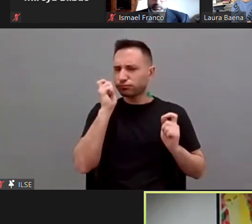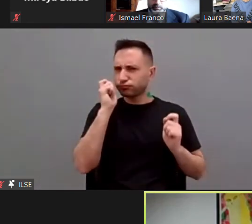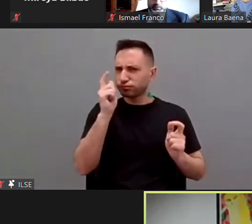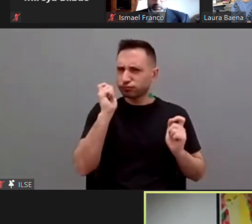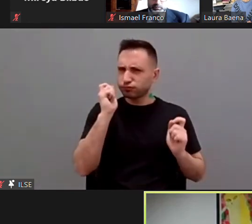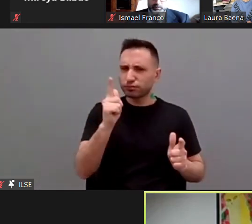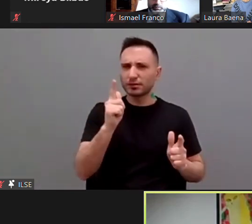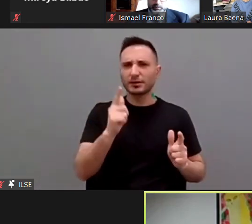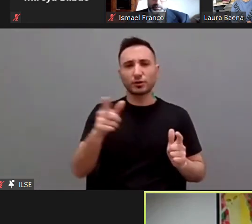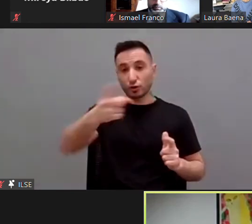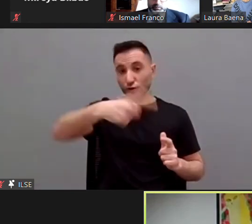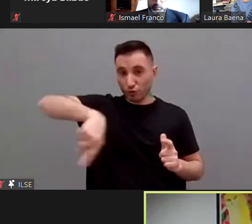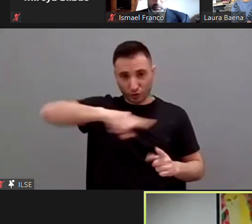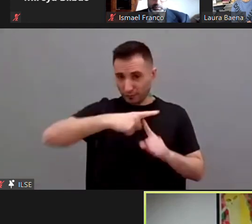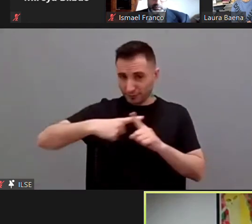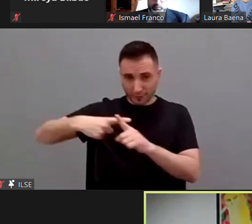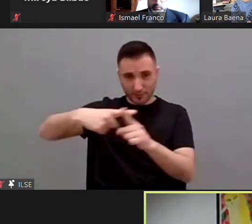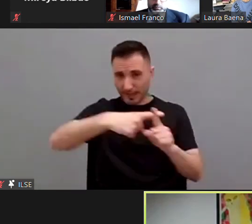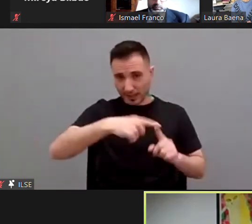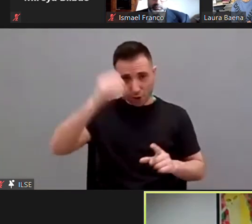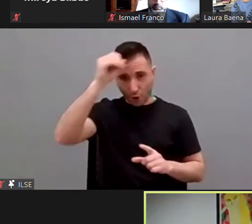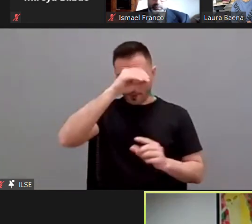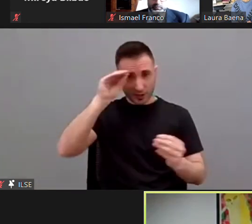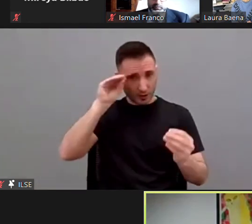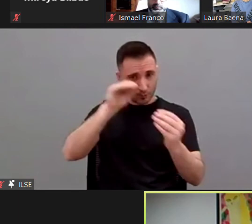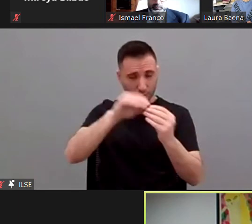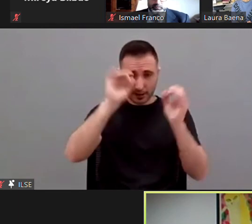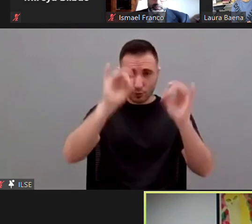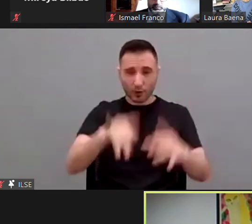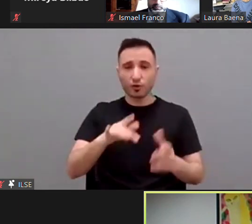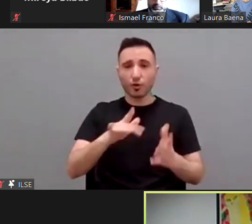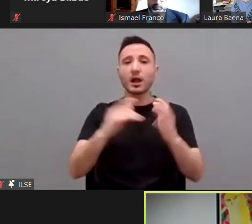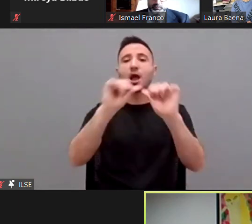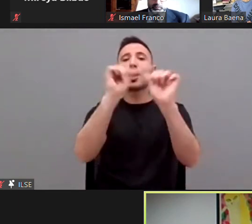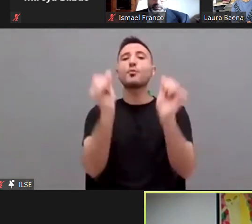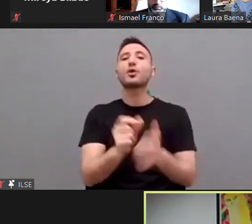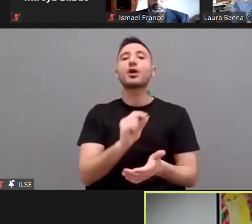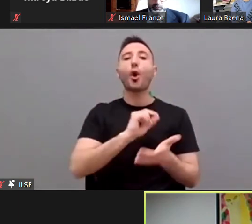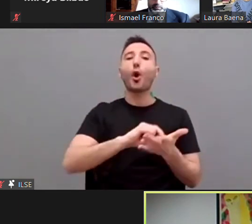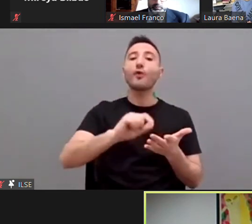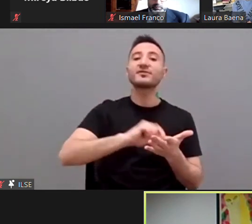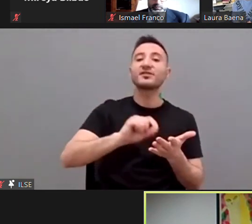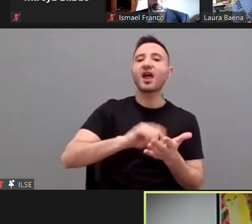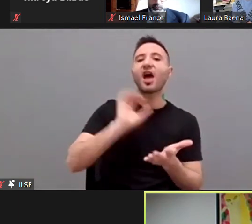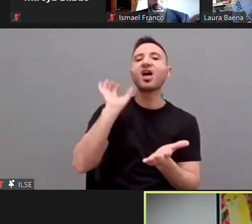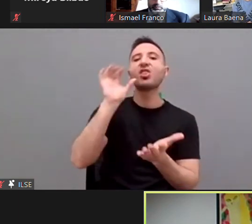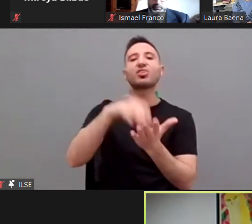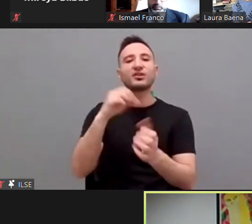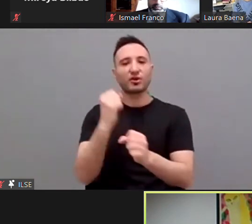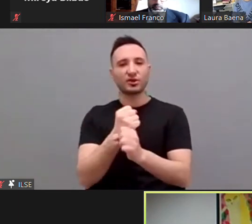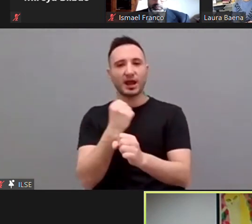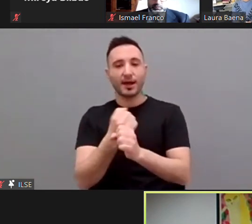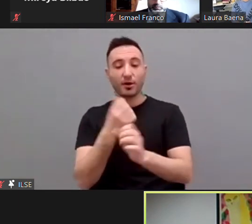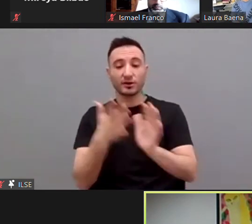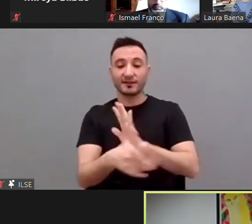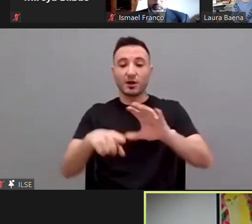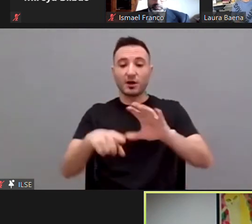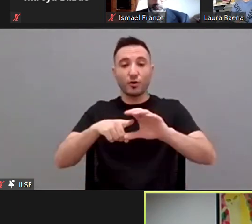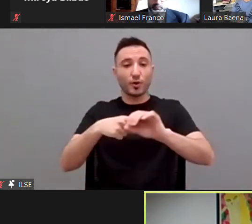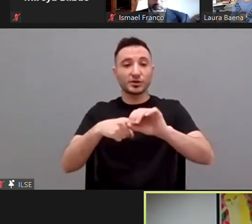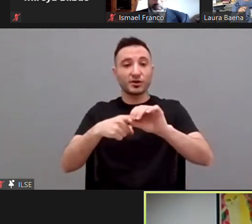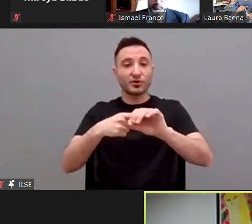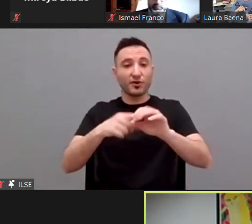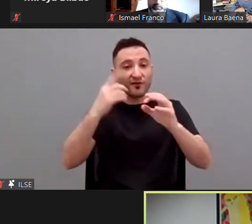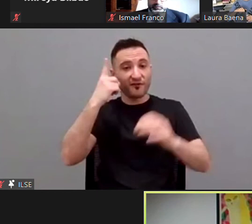todos compartiréis es estos modelos de oficinas y de centros de trabajo en los que no hay posiciones asignadas, que la gente